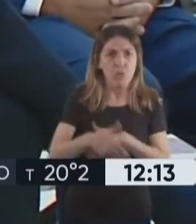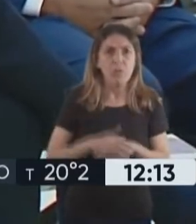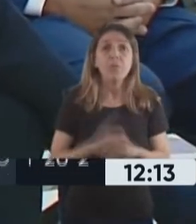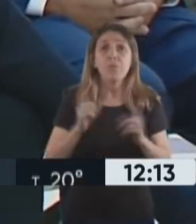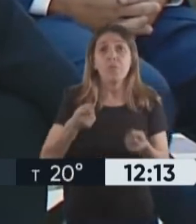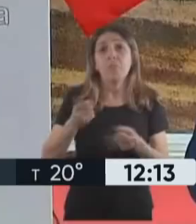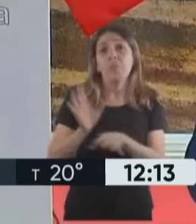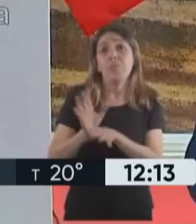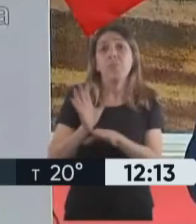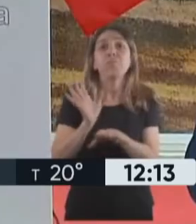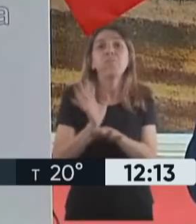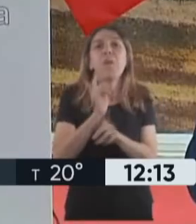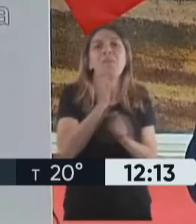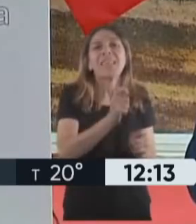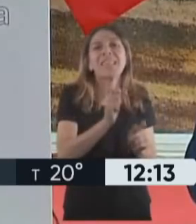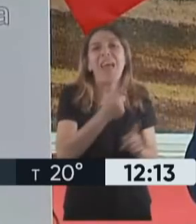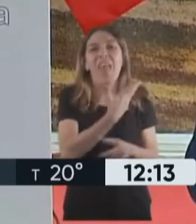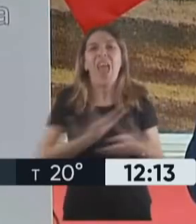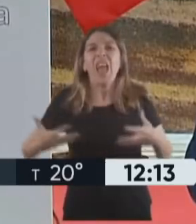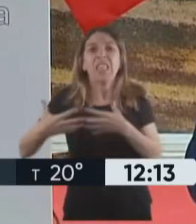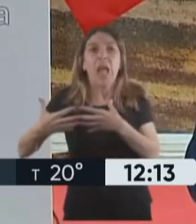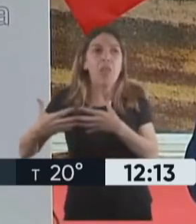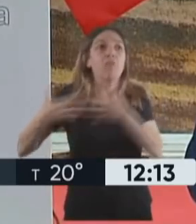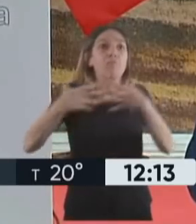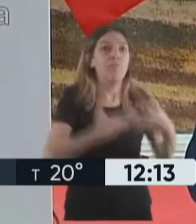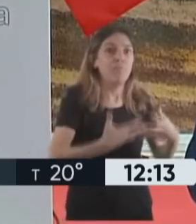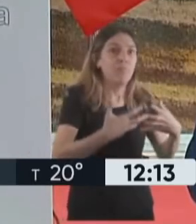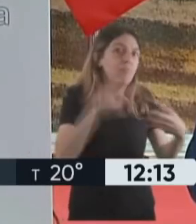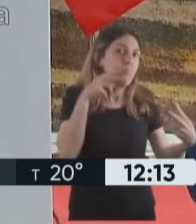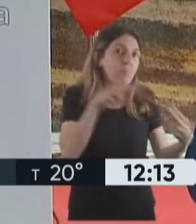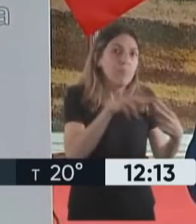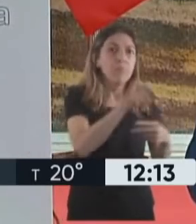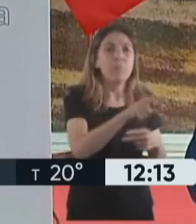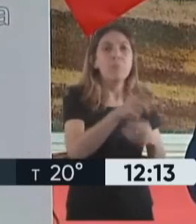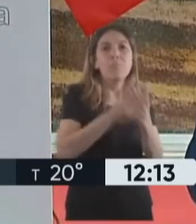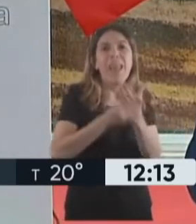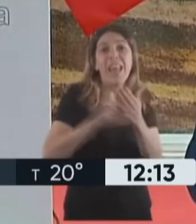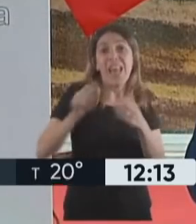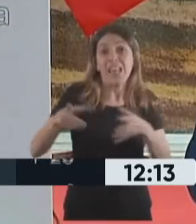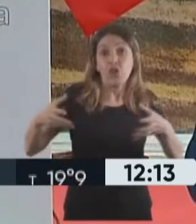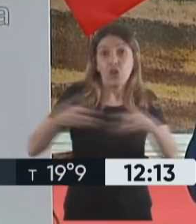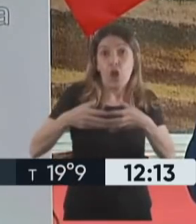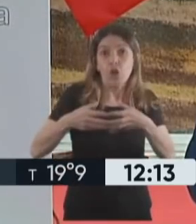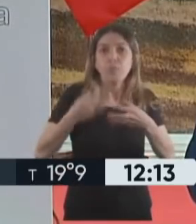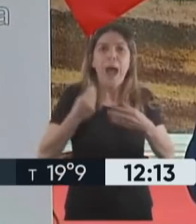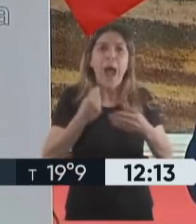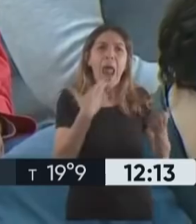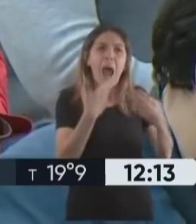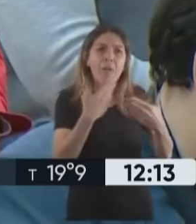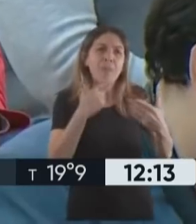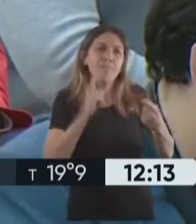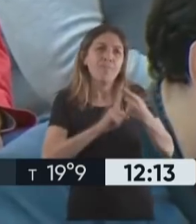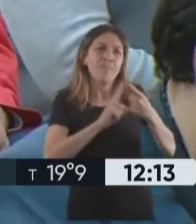venimos en una visita de estado con ministros de carteras para poder profundizar la relación